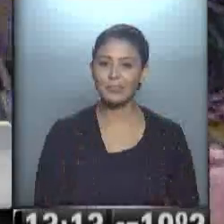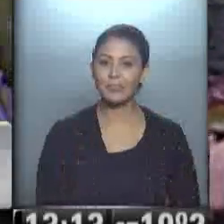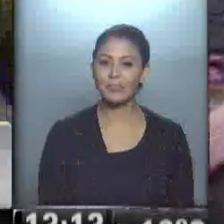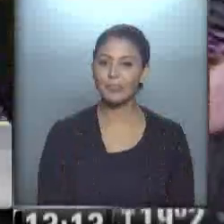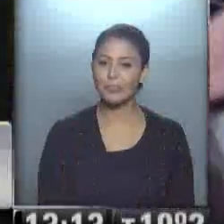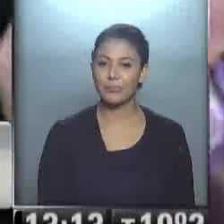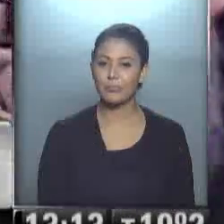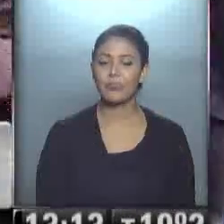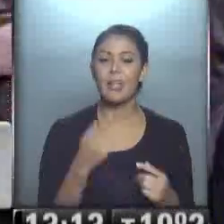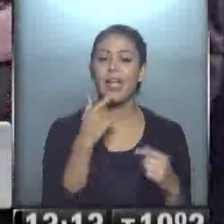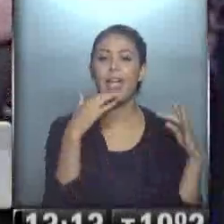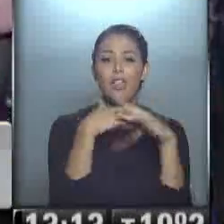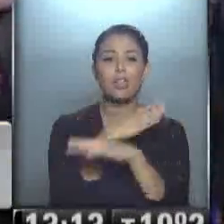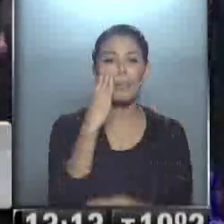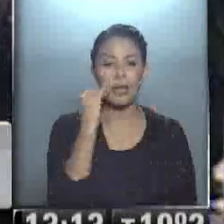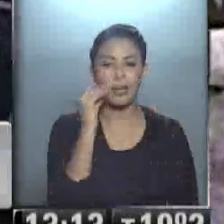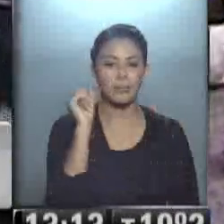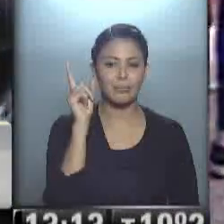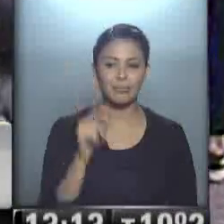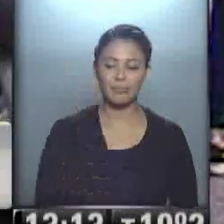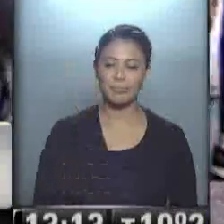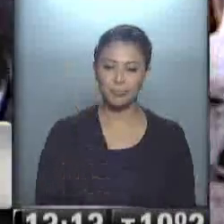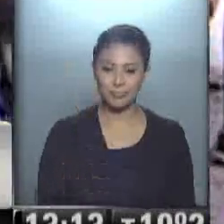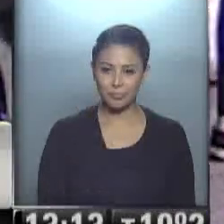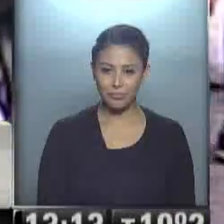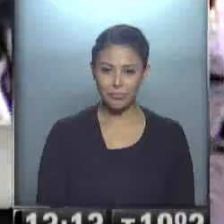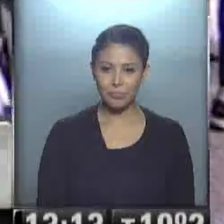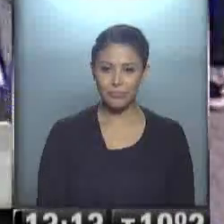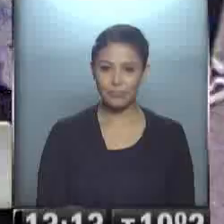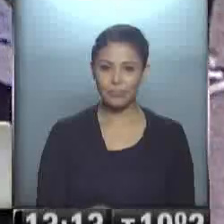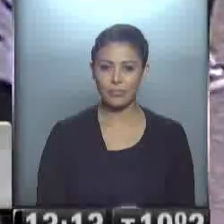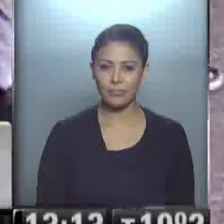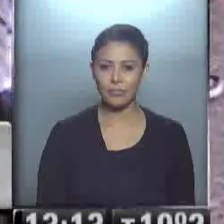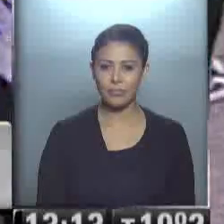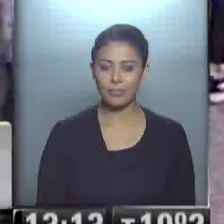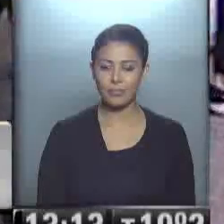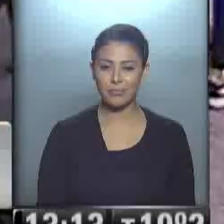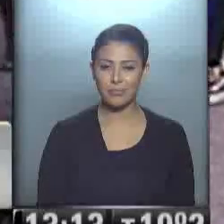I figured it out from black and white, seconds and hours.